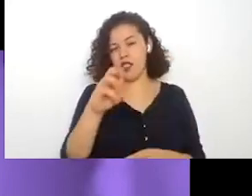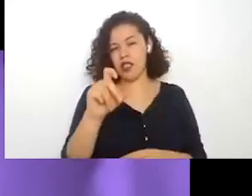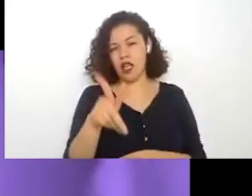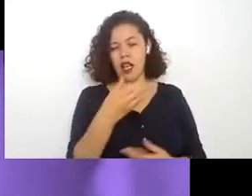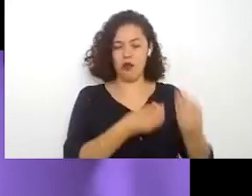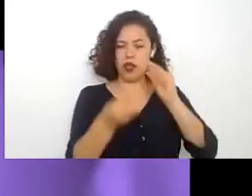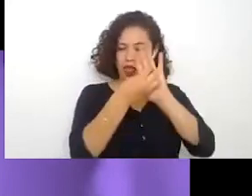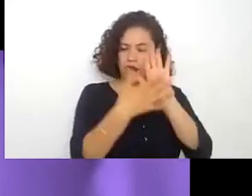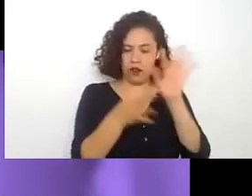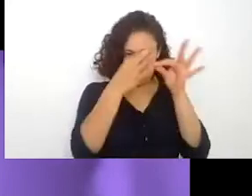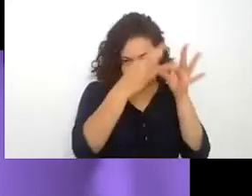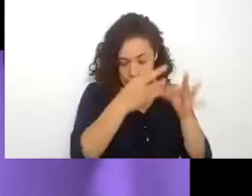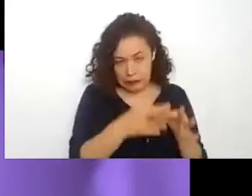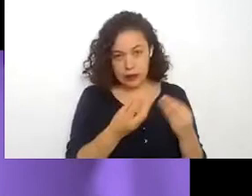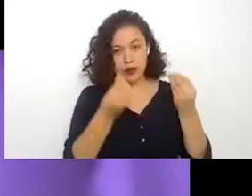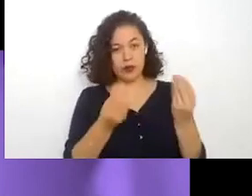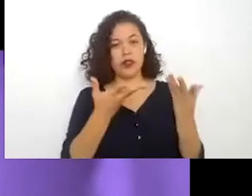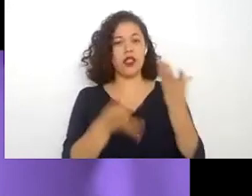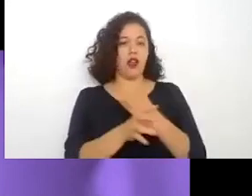fiscal, muchísimos,